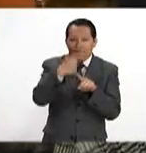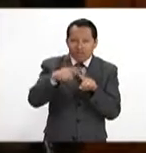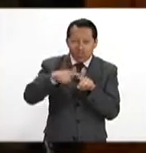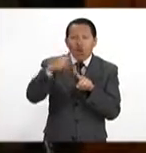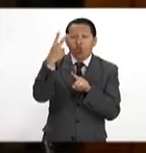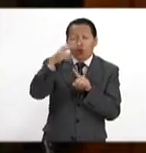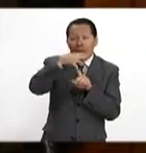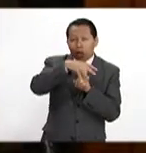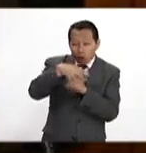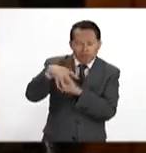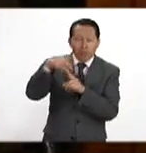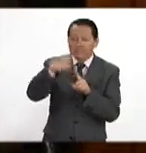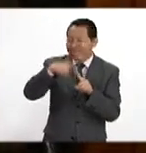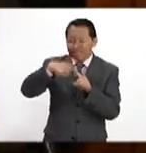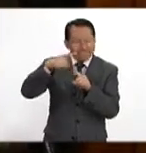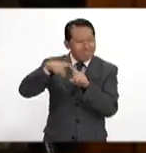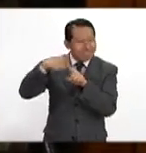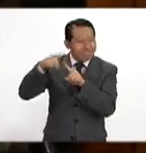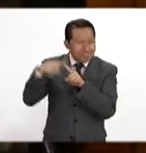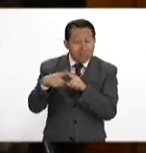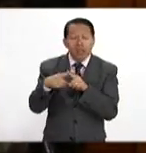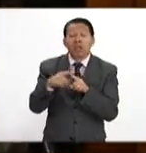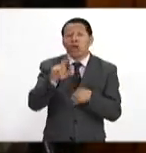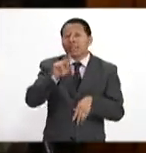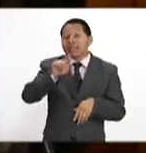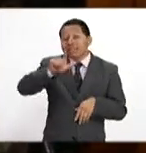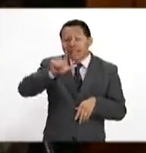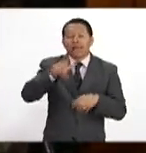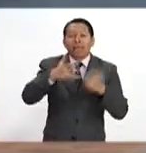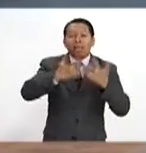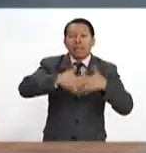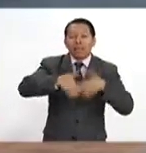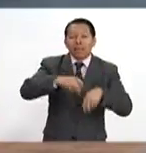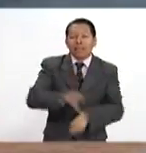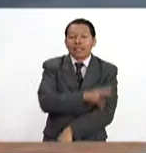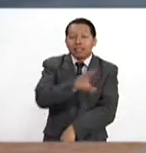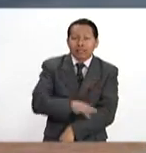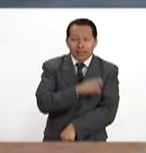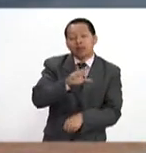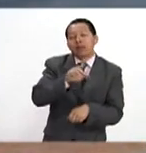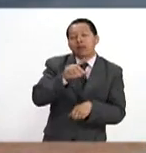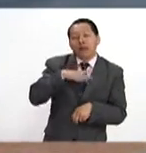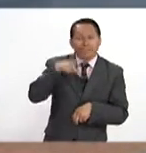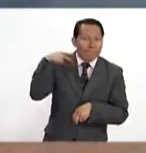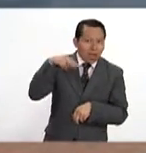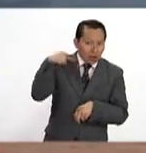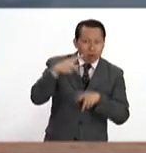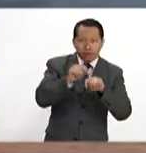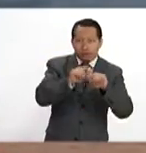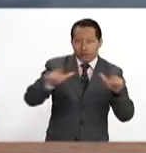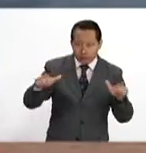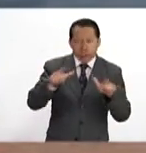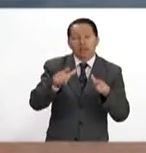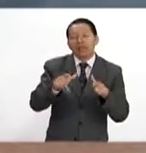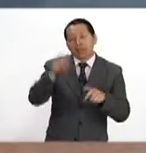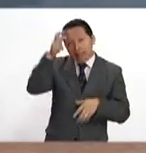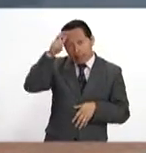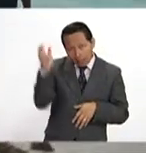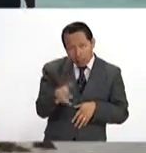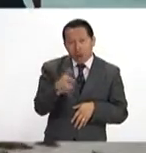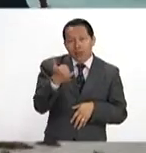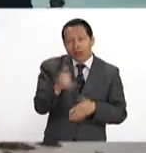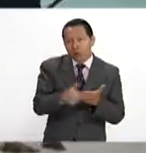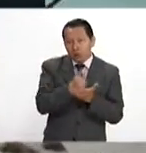12 vehículos todoterreno, 87 plantas de emergencia en Veracruz, Tamaulipas, Tlaxcala, Puebla, Hidalgo y también en la Ciudad de México.